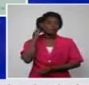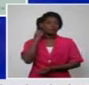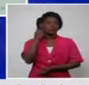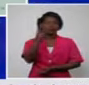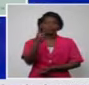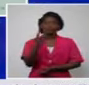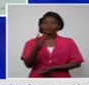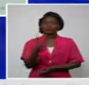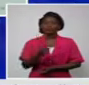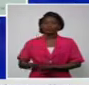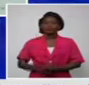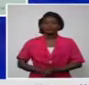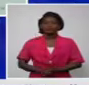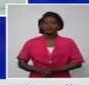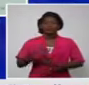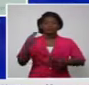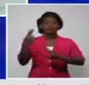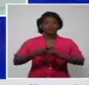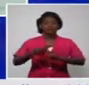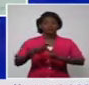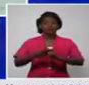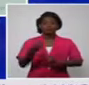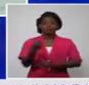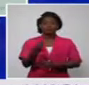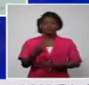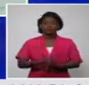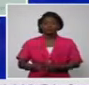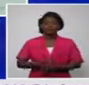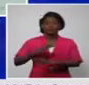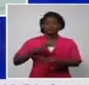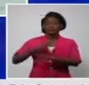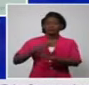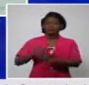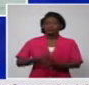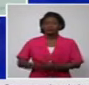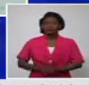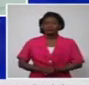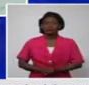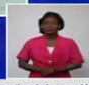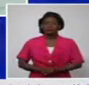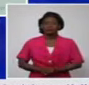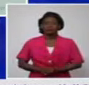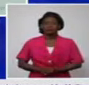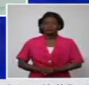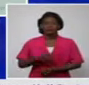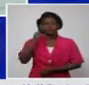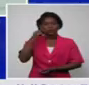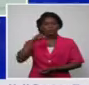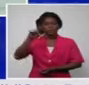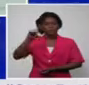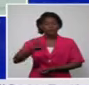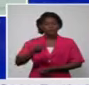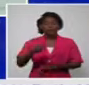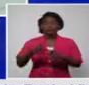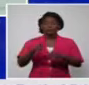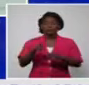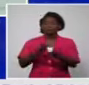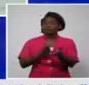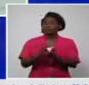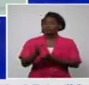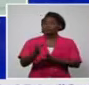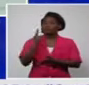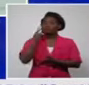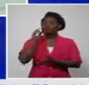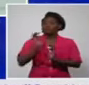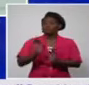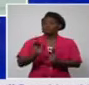1 caso autóctono. Santiago de Cuba, menos que días anteriores, pero todavía con una dispersión